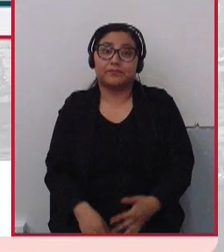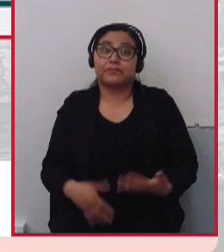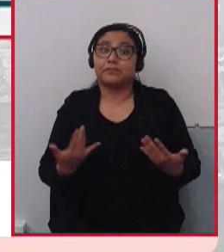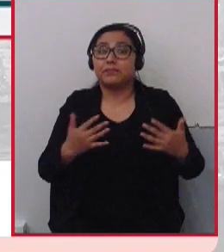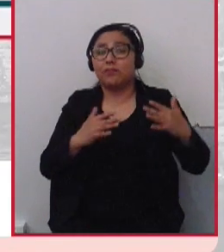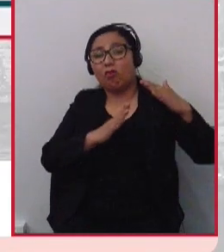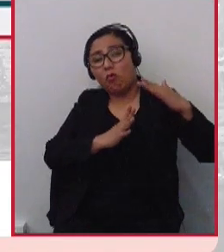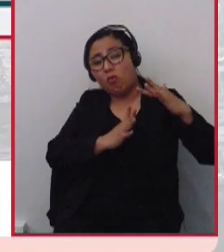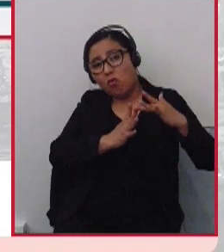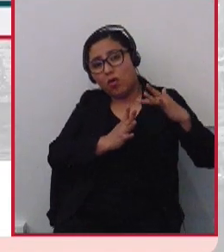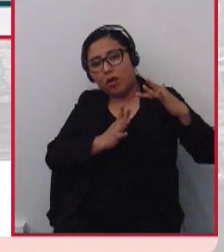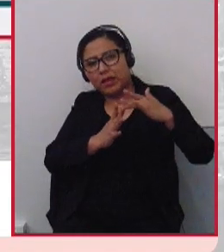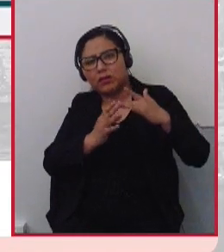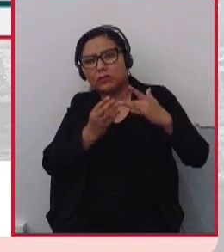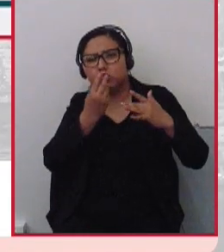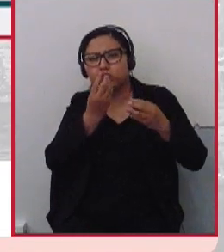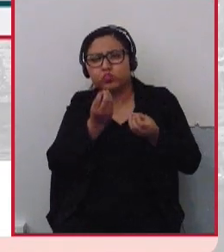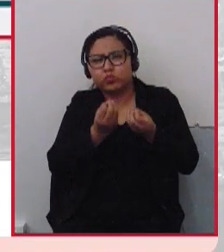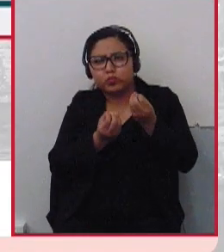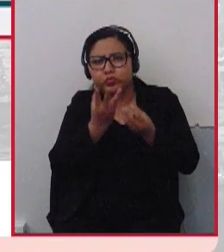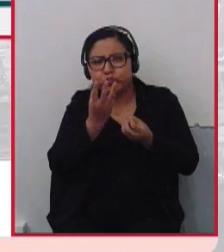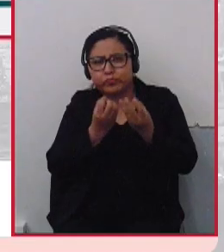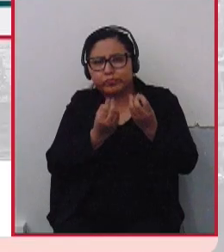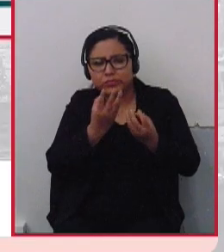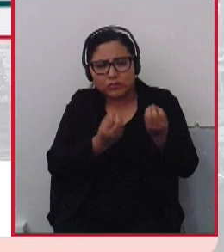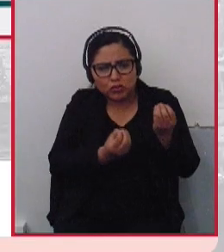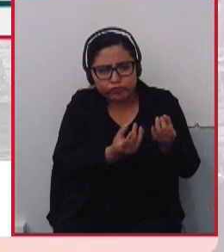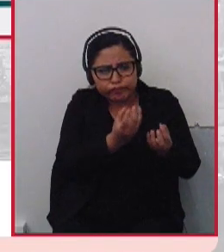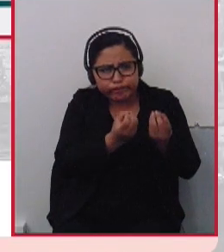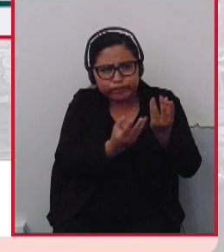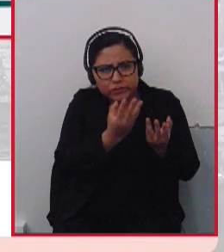contactos aleatorios, burbuja, mineral liberado.